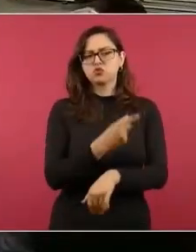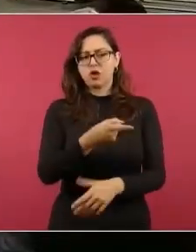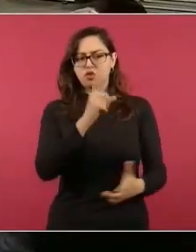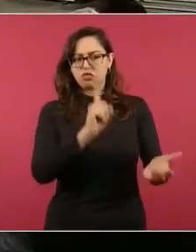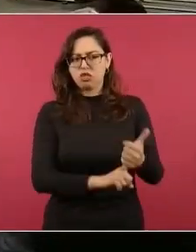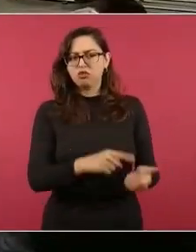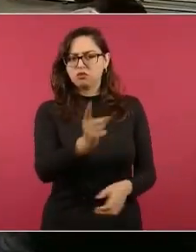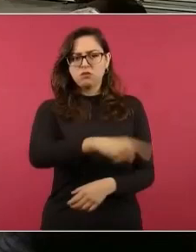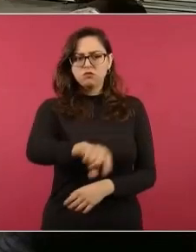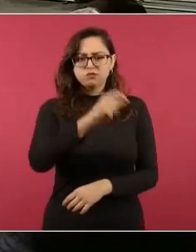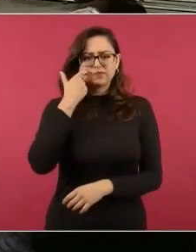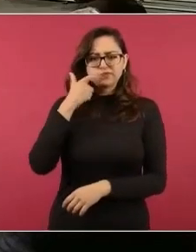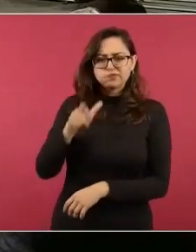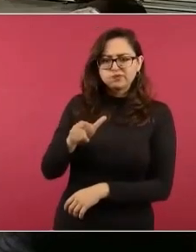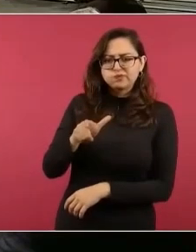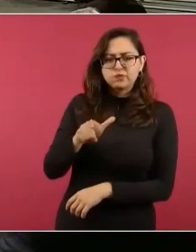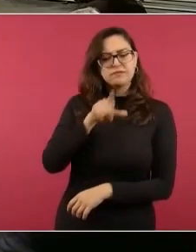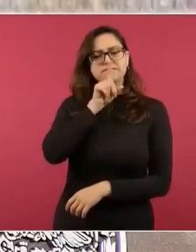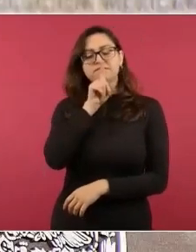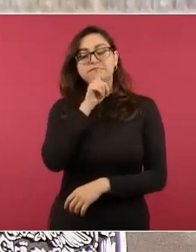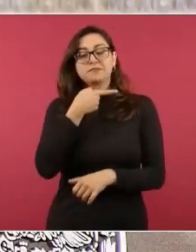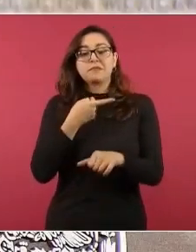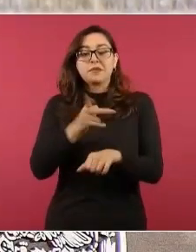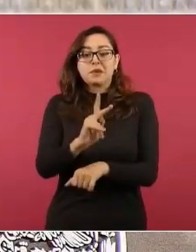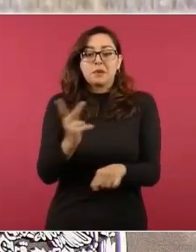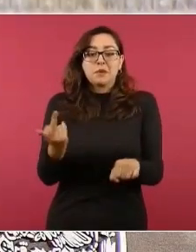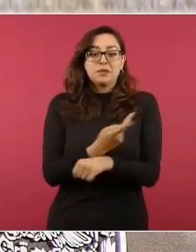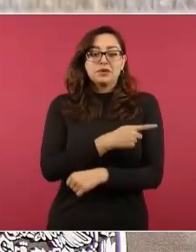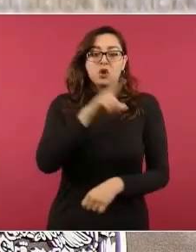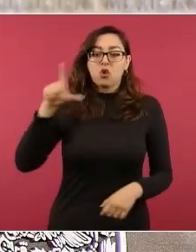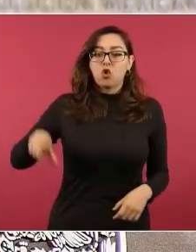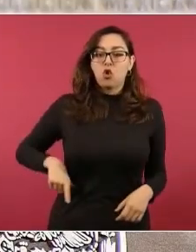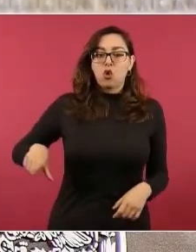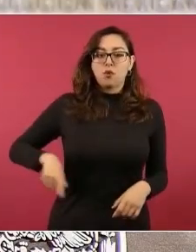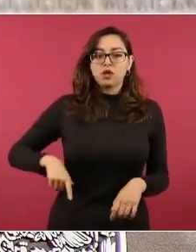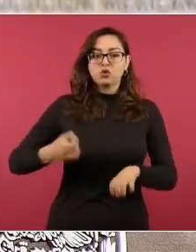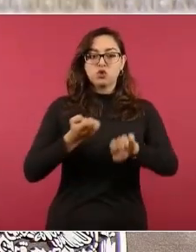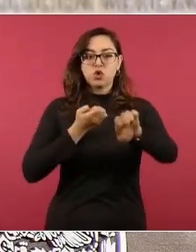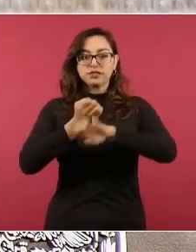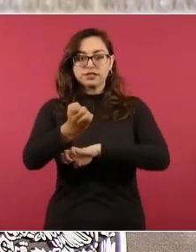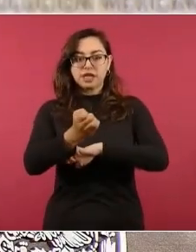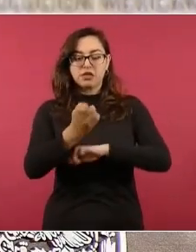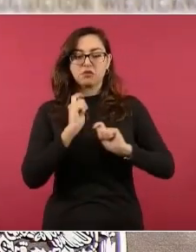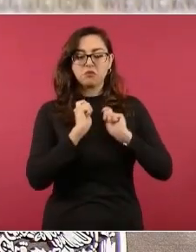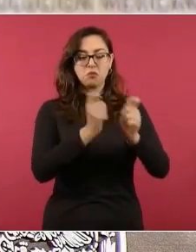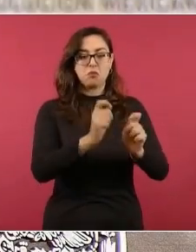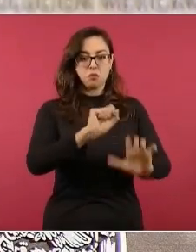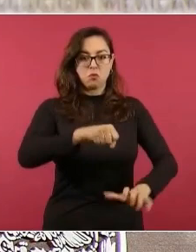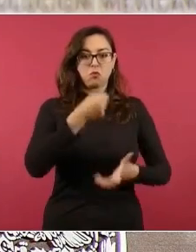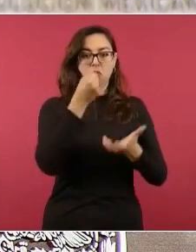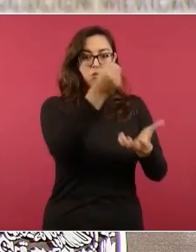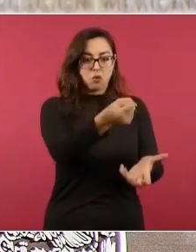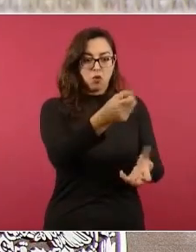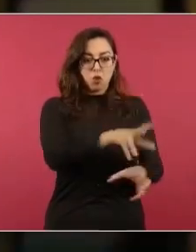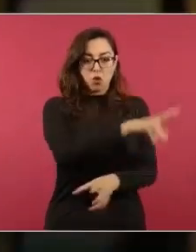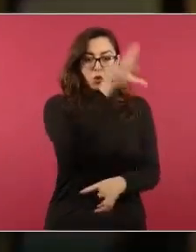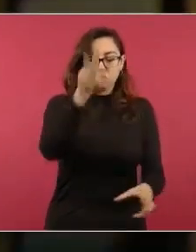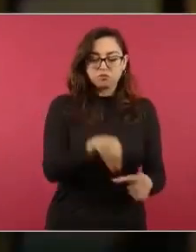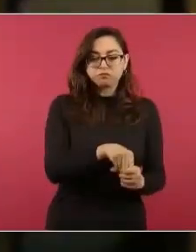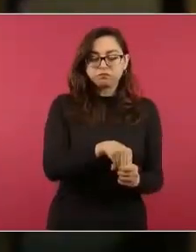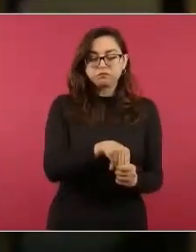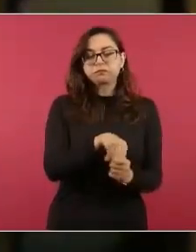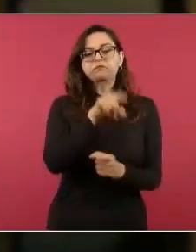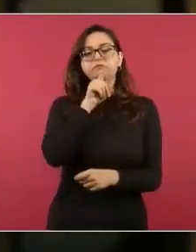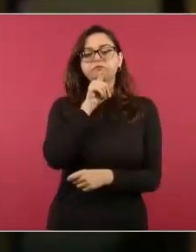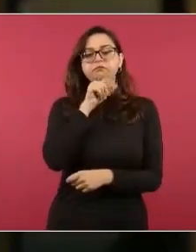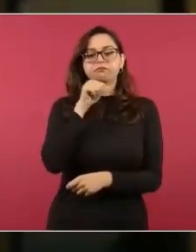mismos gobiernos no les asignan los presupuestos suficientes para una atención integral. Y entonces